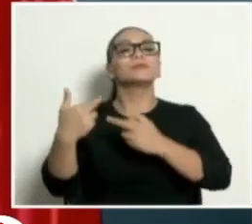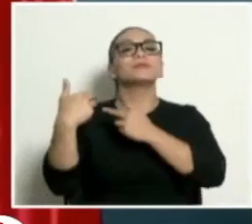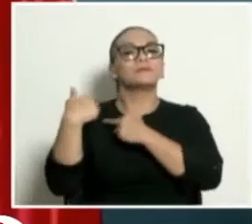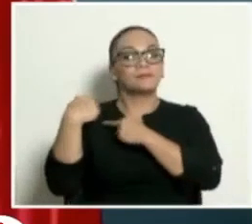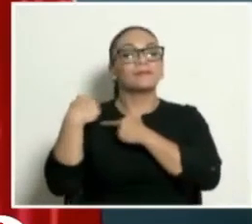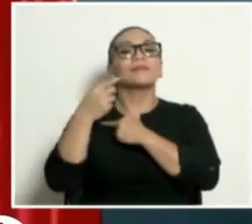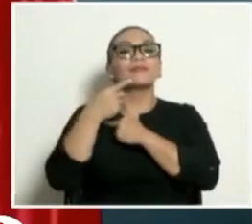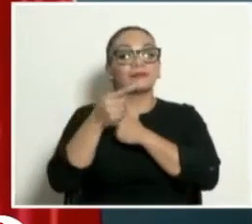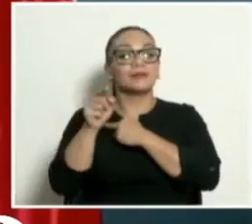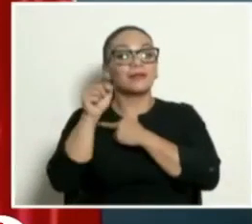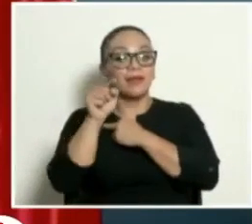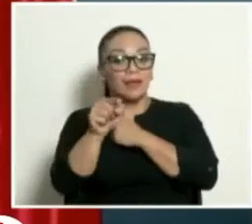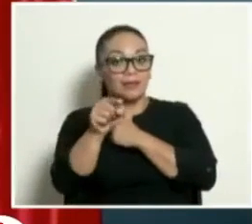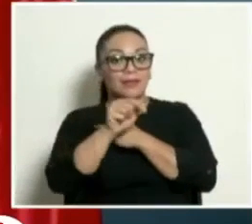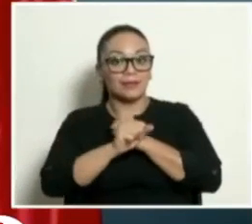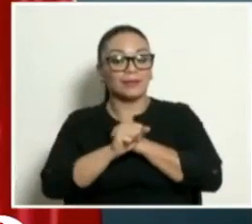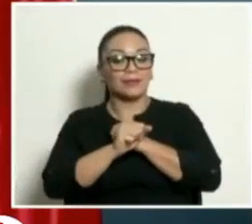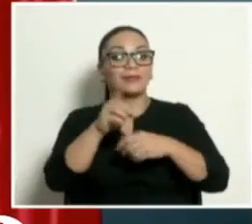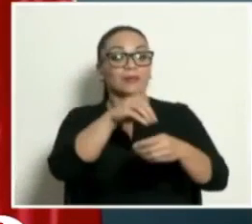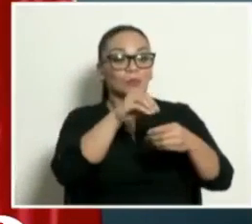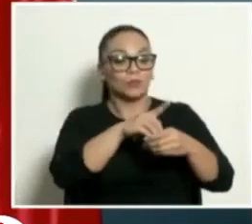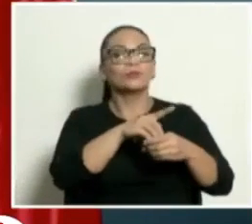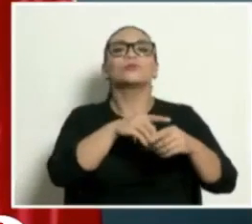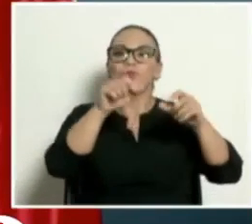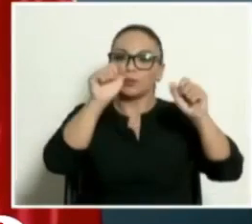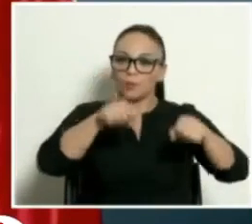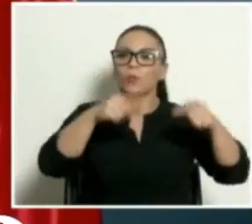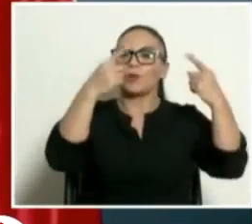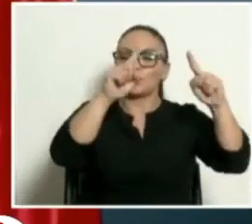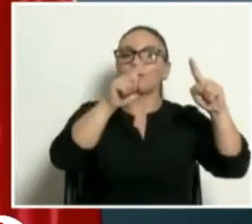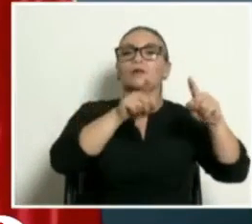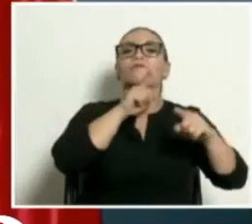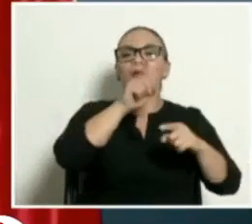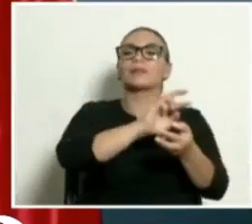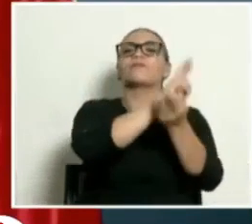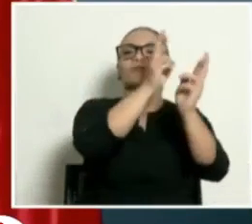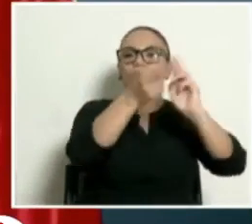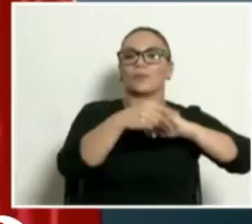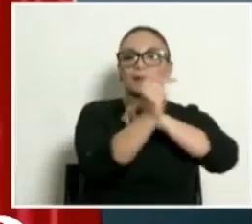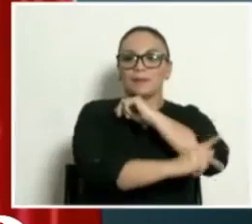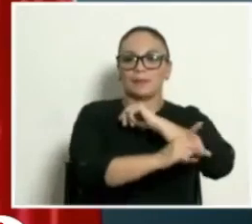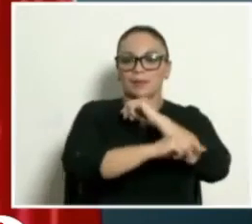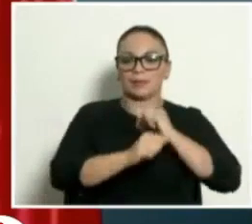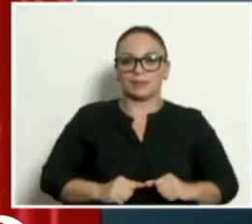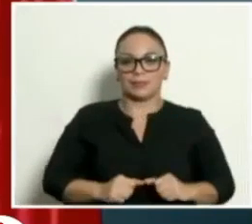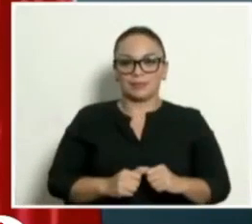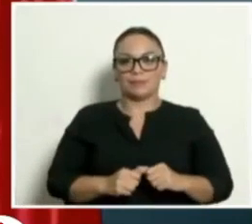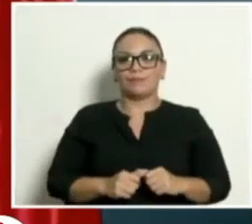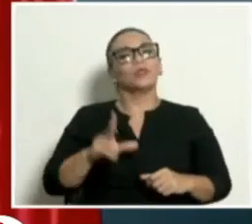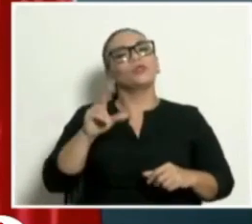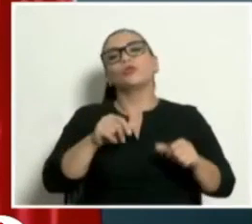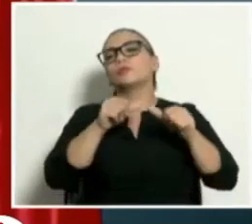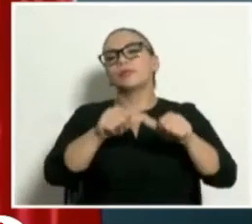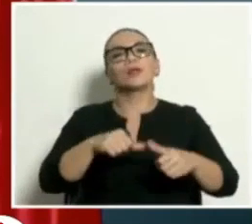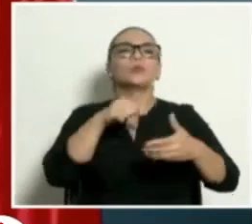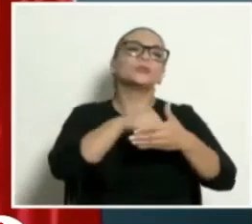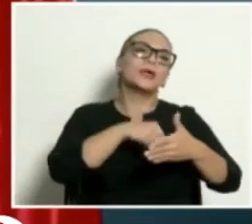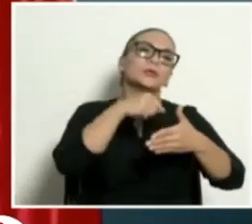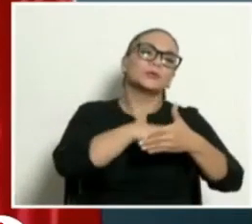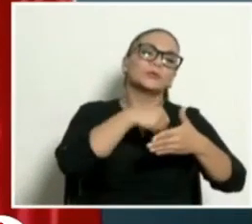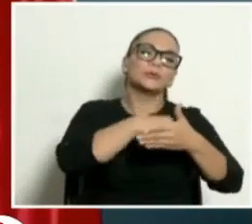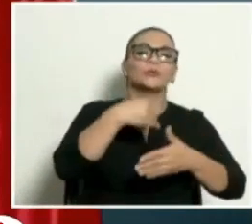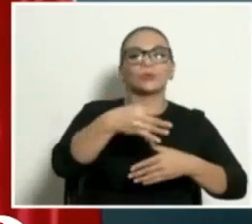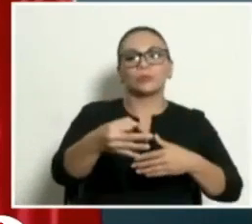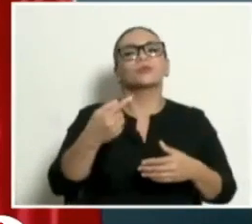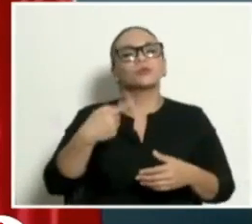que ahí es donde se podría hacer verdadera reforma de este país, en lugar de seguir luchando cotidianamente, como lo vamos a seguir